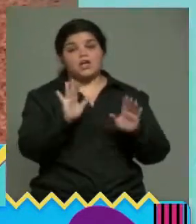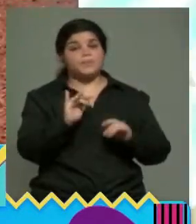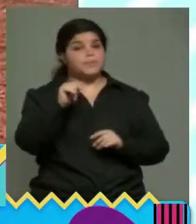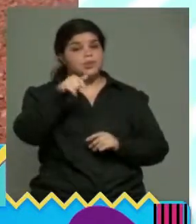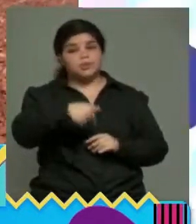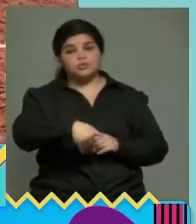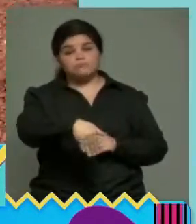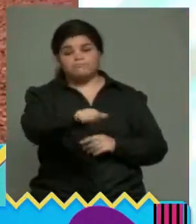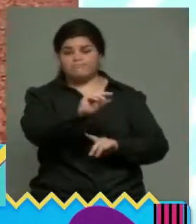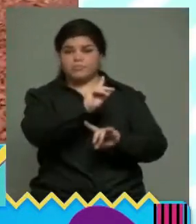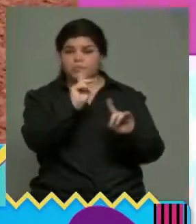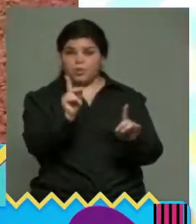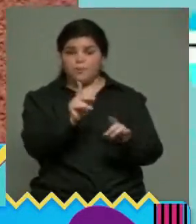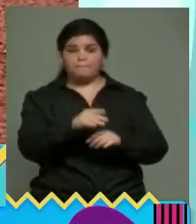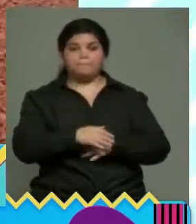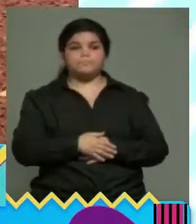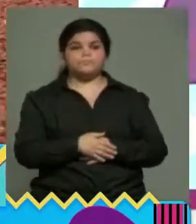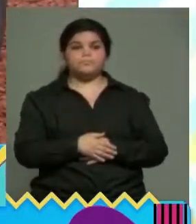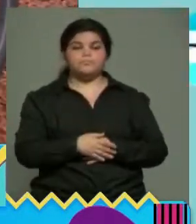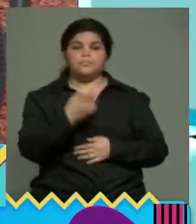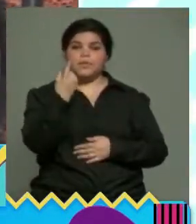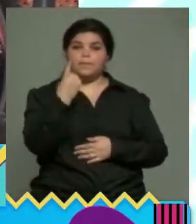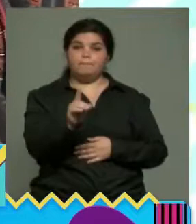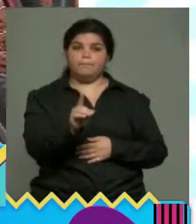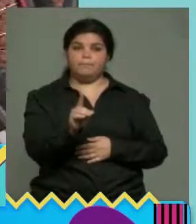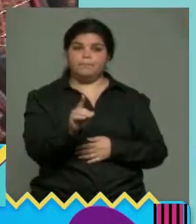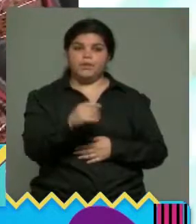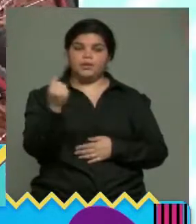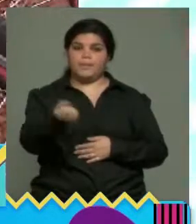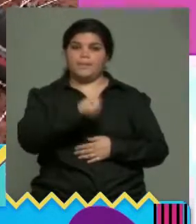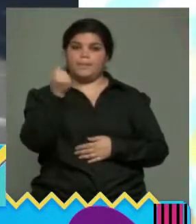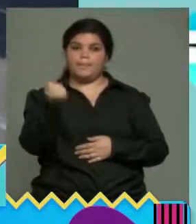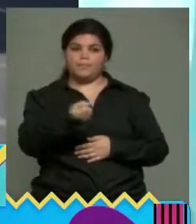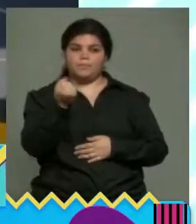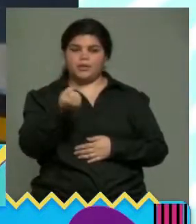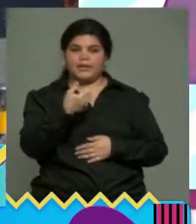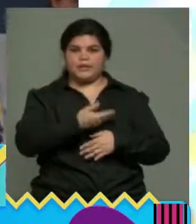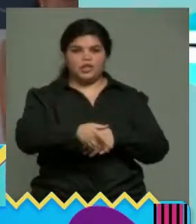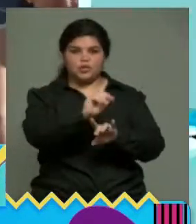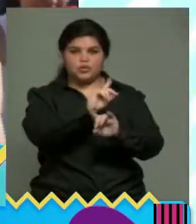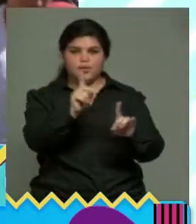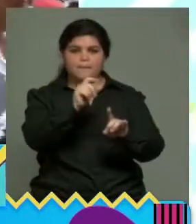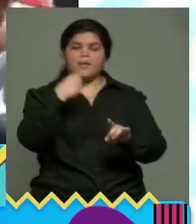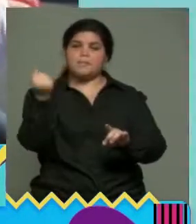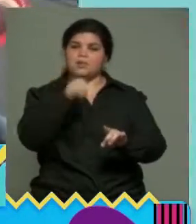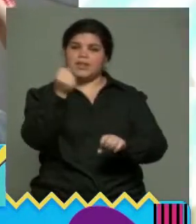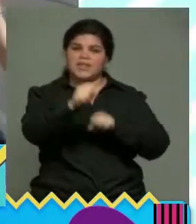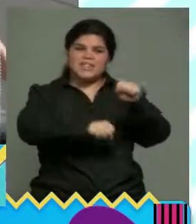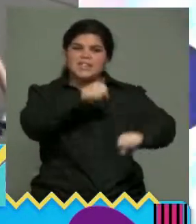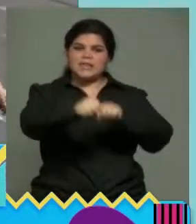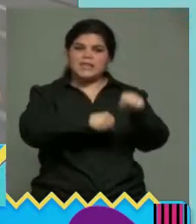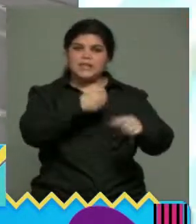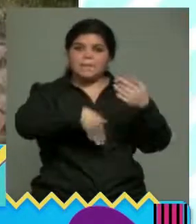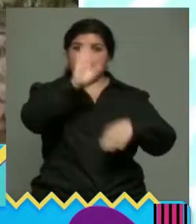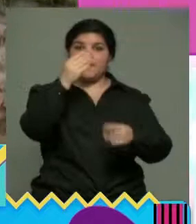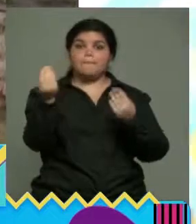pero lo que estamos interesados en que la mueva la aguja, es decir, que haya más ciclistas. ¿Por qué más ciclistas? Para que haya